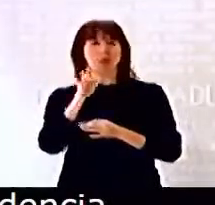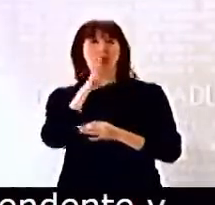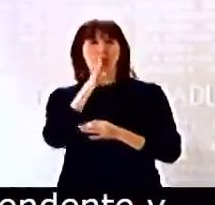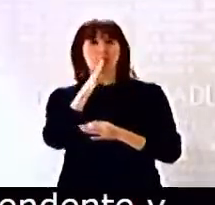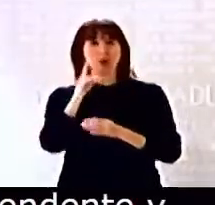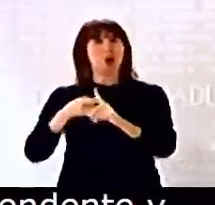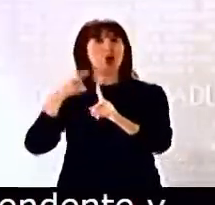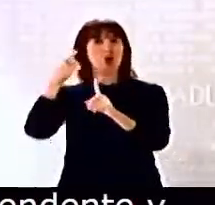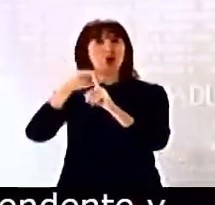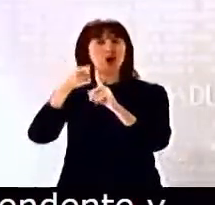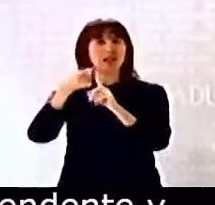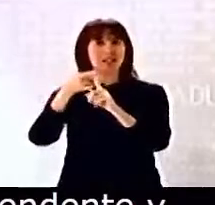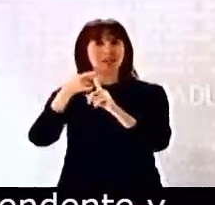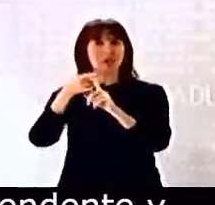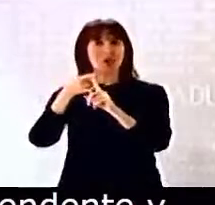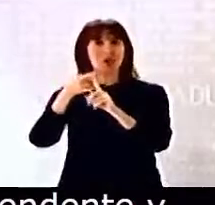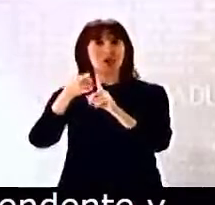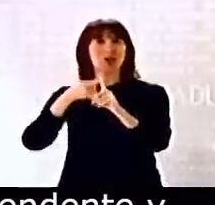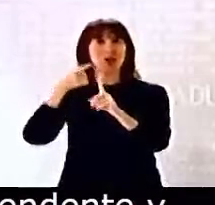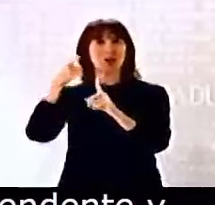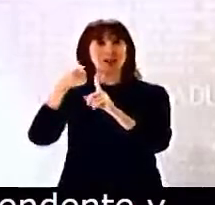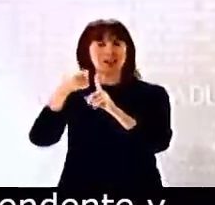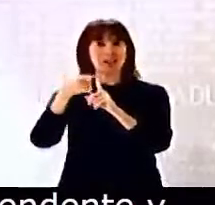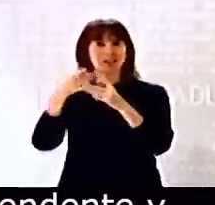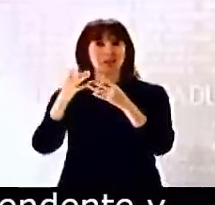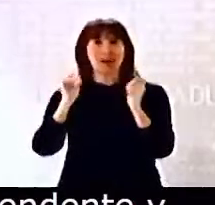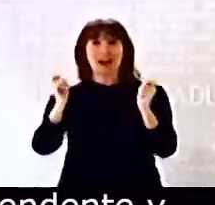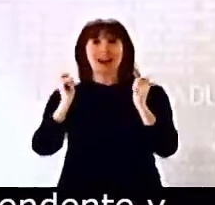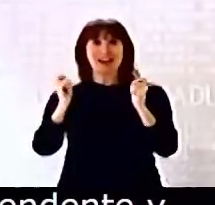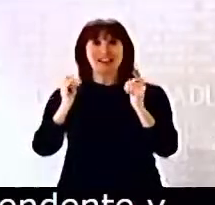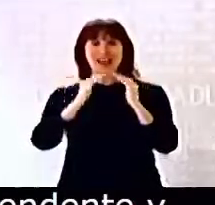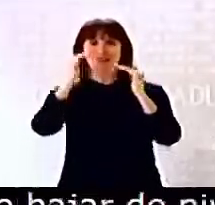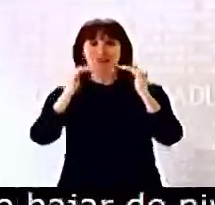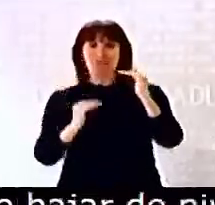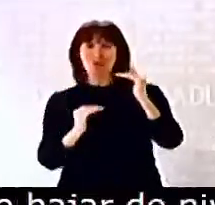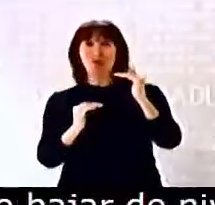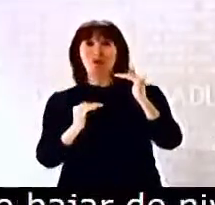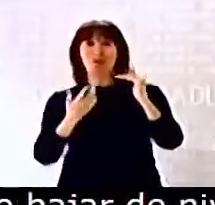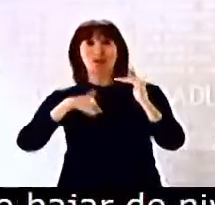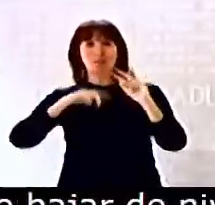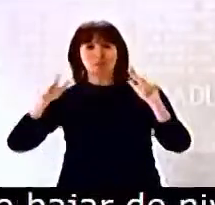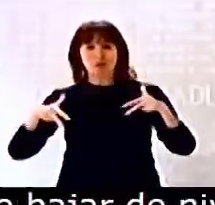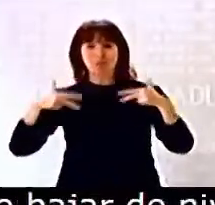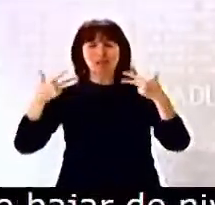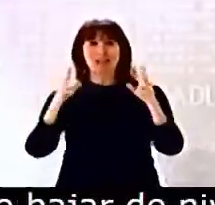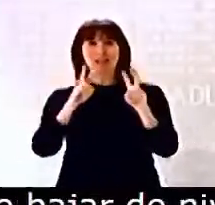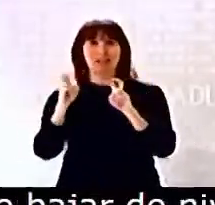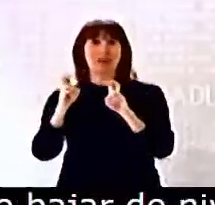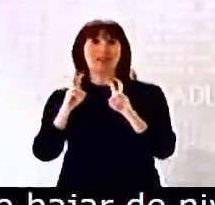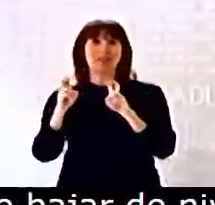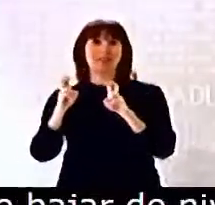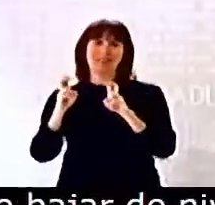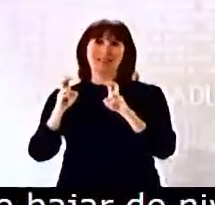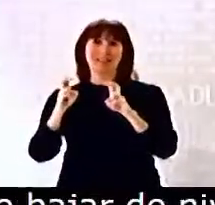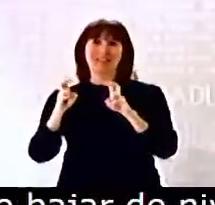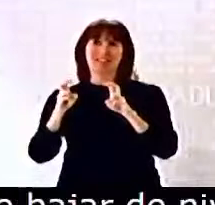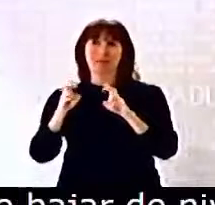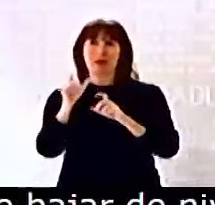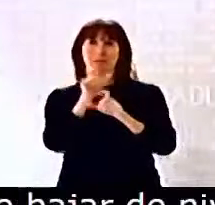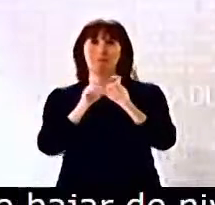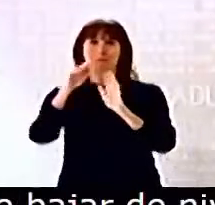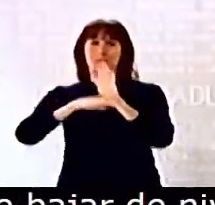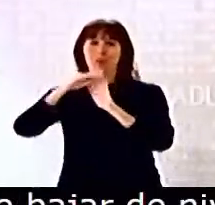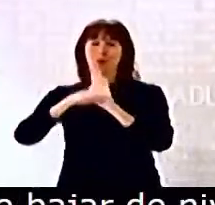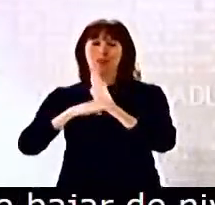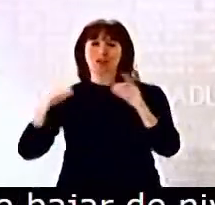el objetivo de bajar de nivel de alerta y podernos permitir hablar de desescalada. De momento no podemos hablar